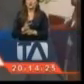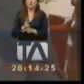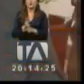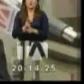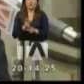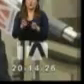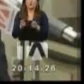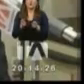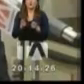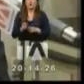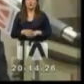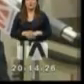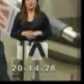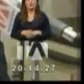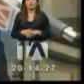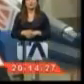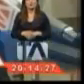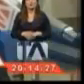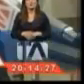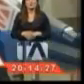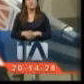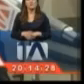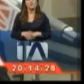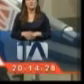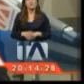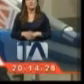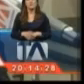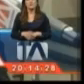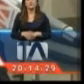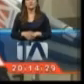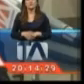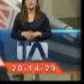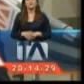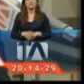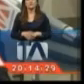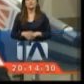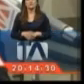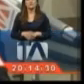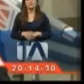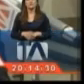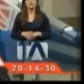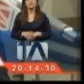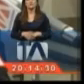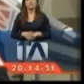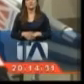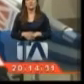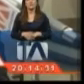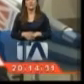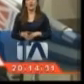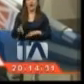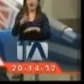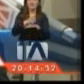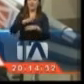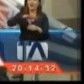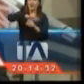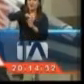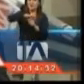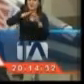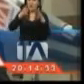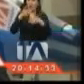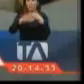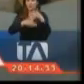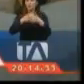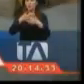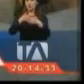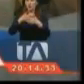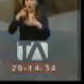cuidadosamente manejadas. Y las actuaciones de los cancilleres que estuvieron en todo ese proceso de